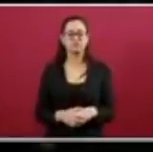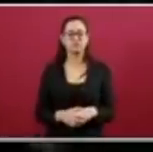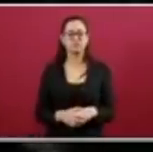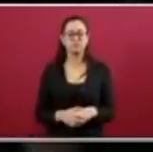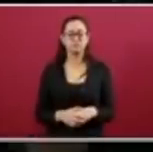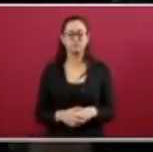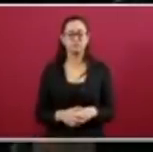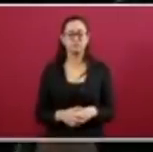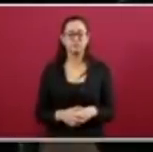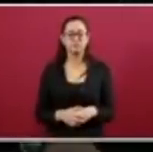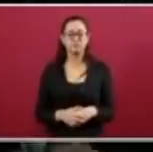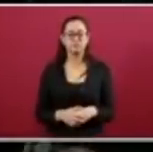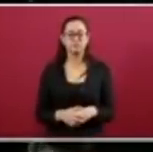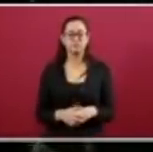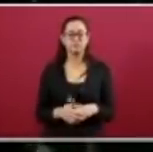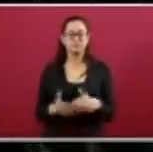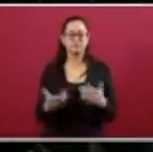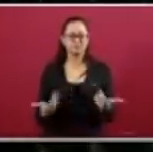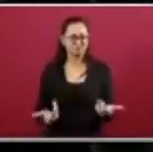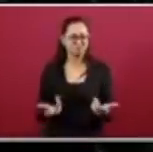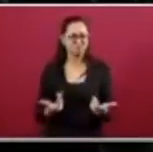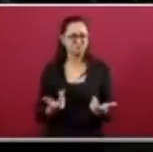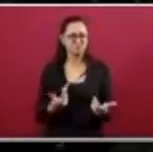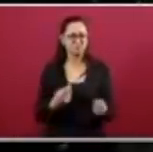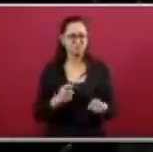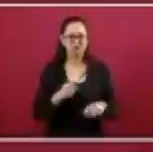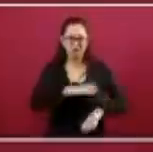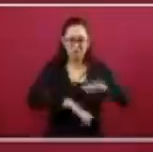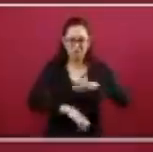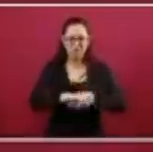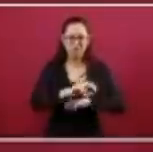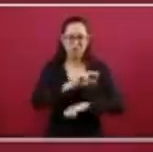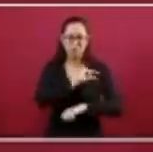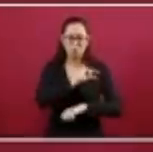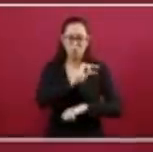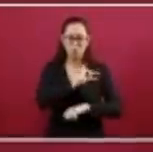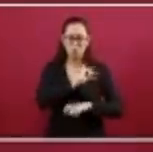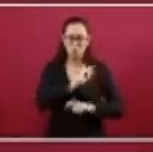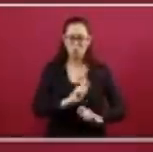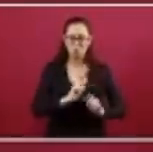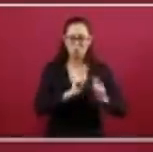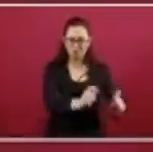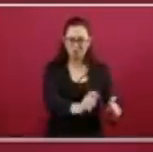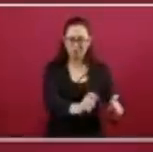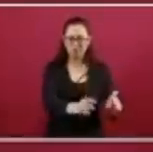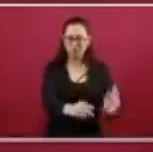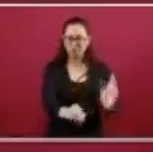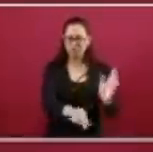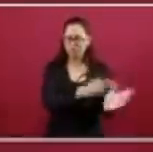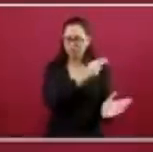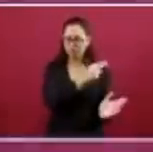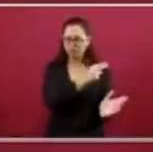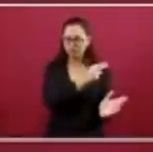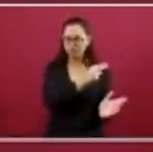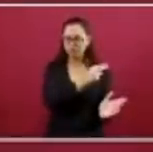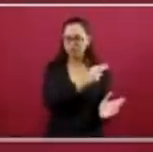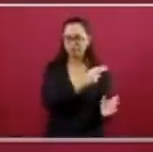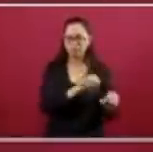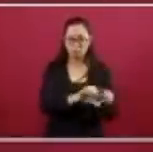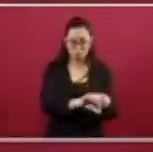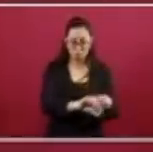además de ser particulares, de ser privados, los